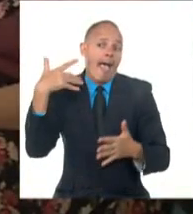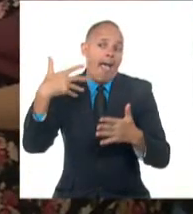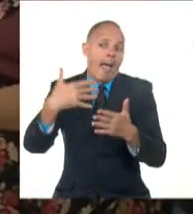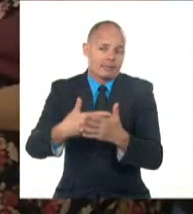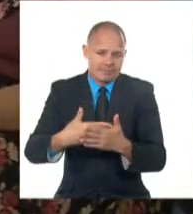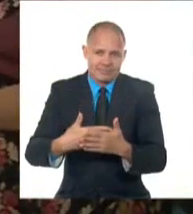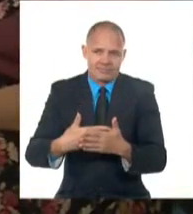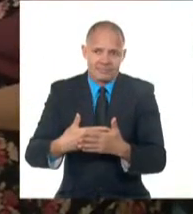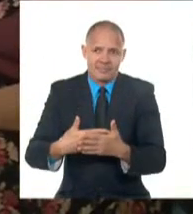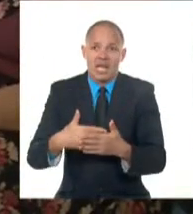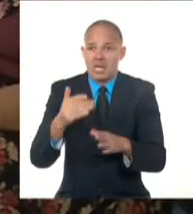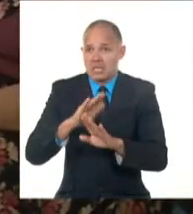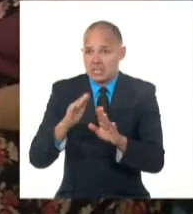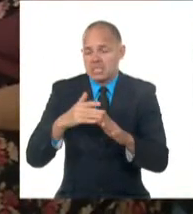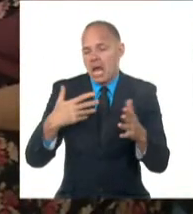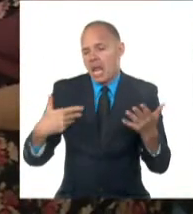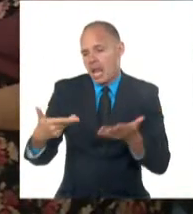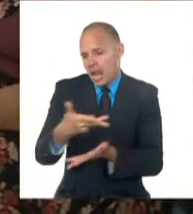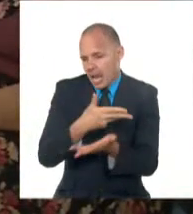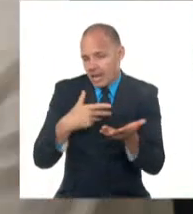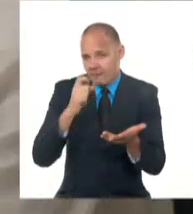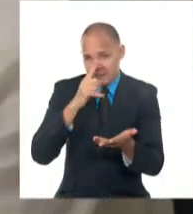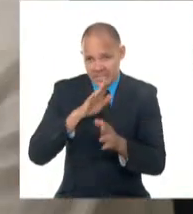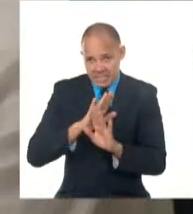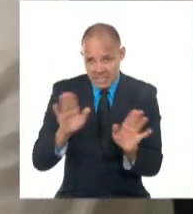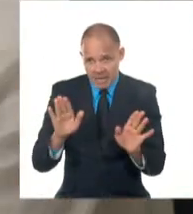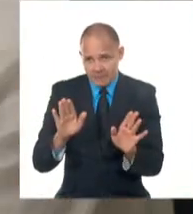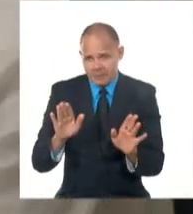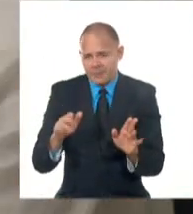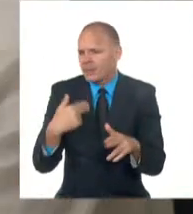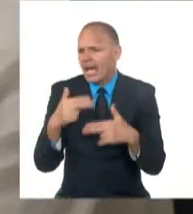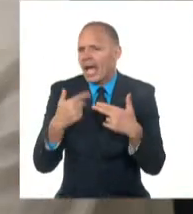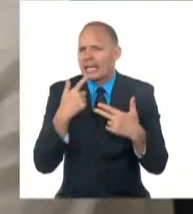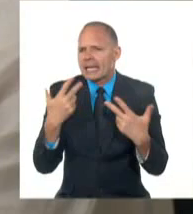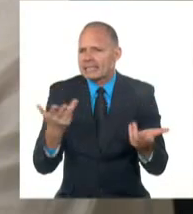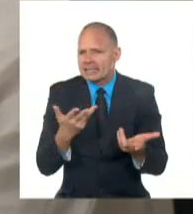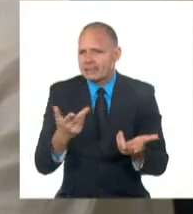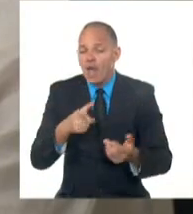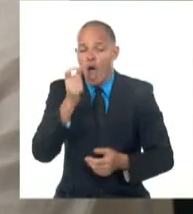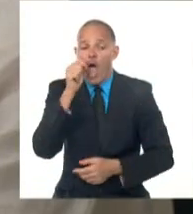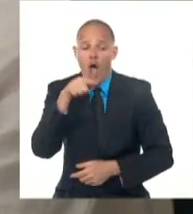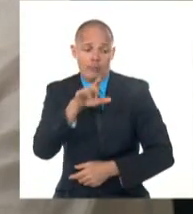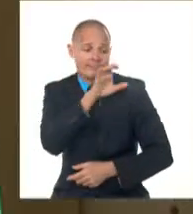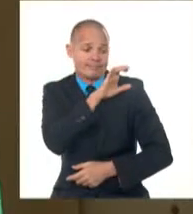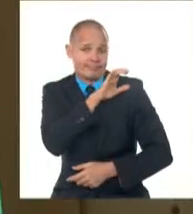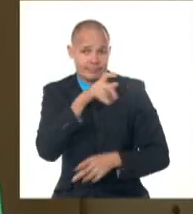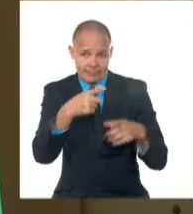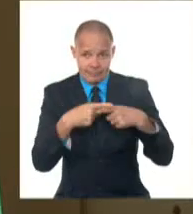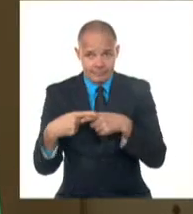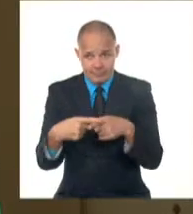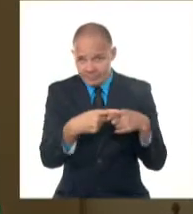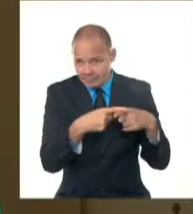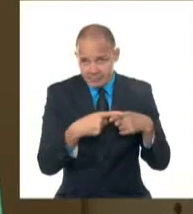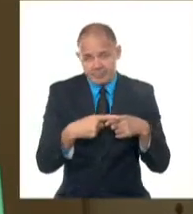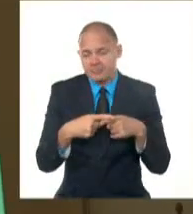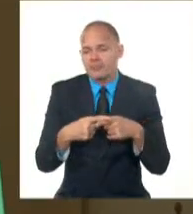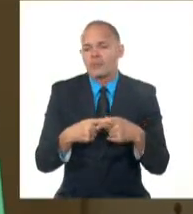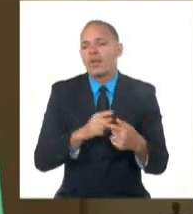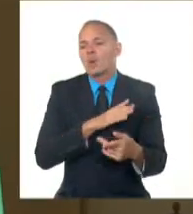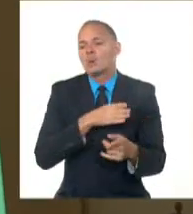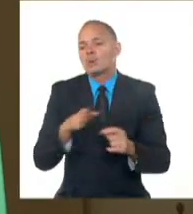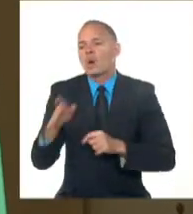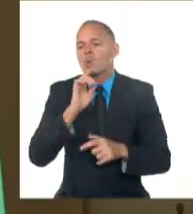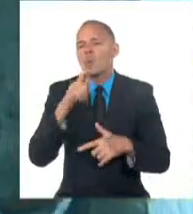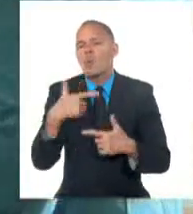del encuentro con el titular del Parlamento cubano, Sergei Alienik fue recibido en la sede del MINREX por